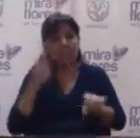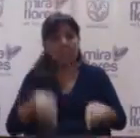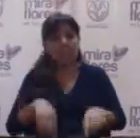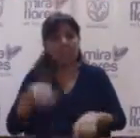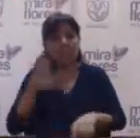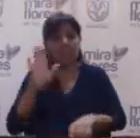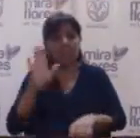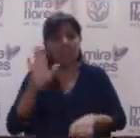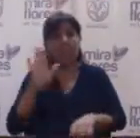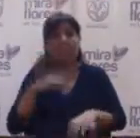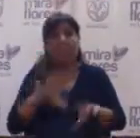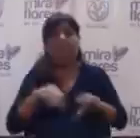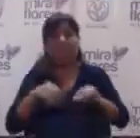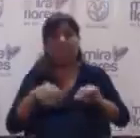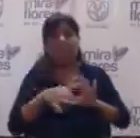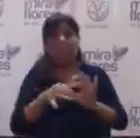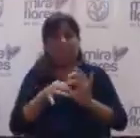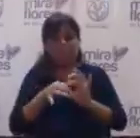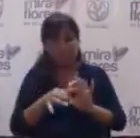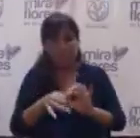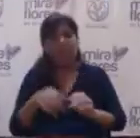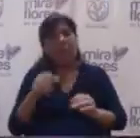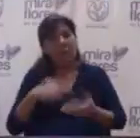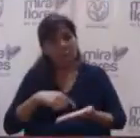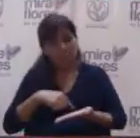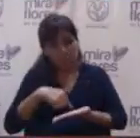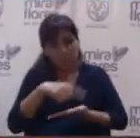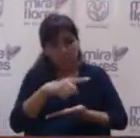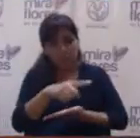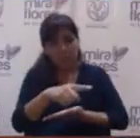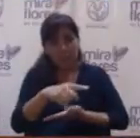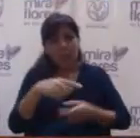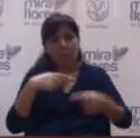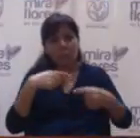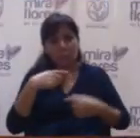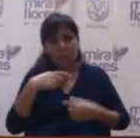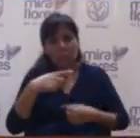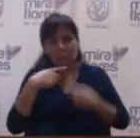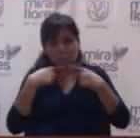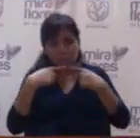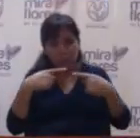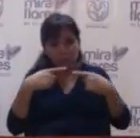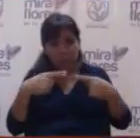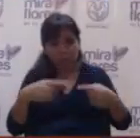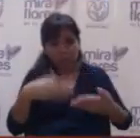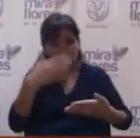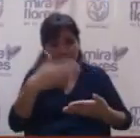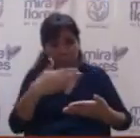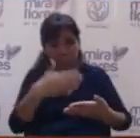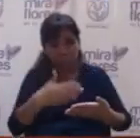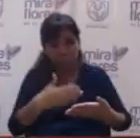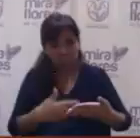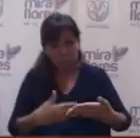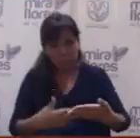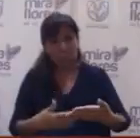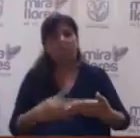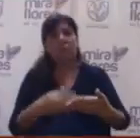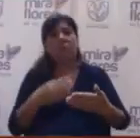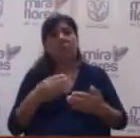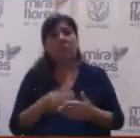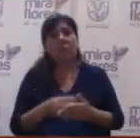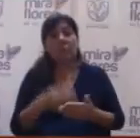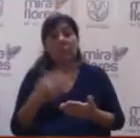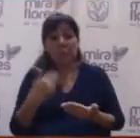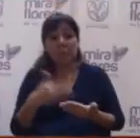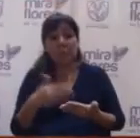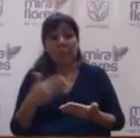Se ha aprobado por unanimidad. Tendrá usted la información como corresponde, que es complementaria a la información que se le ha